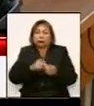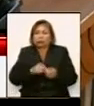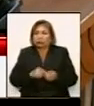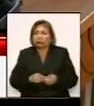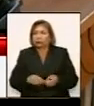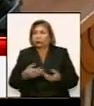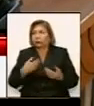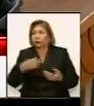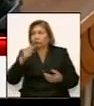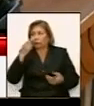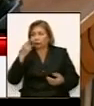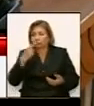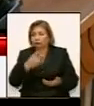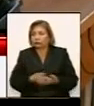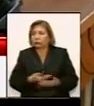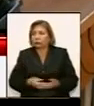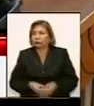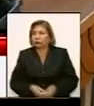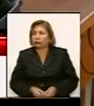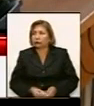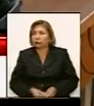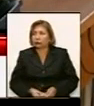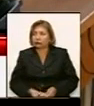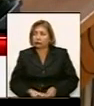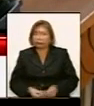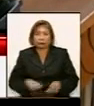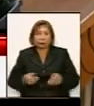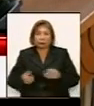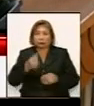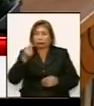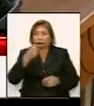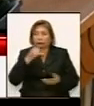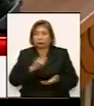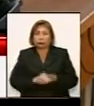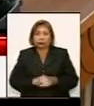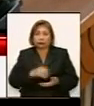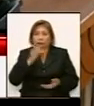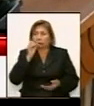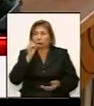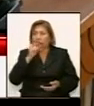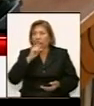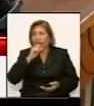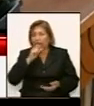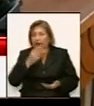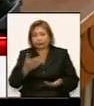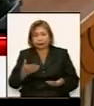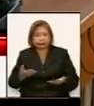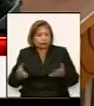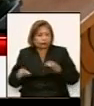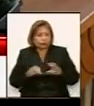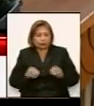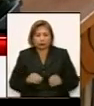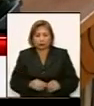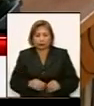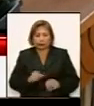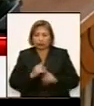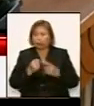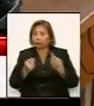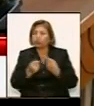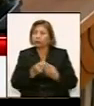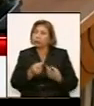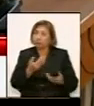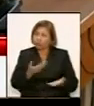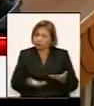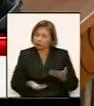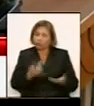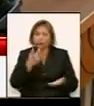ejemplo, no saben reconocer el contexto local o las campañas de odio que surgen en ciertos contextos políticos y sociales. Entonces,